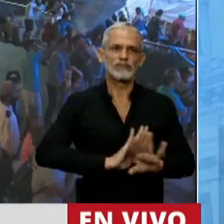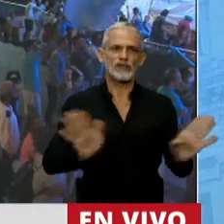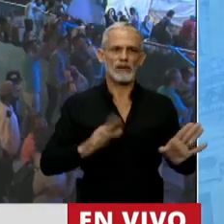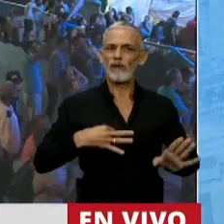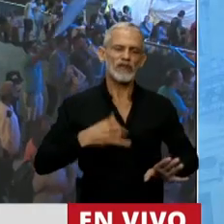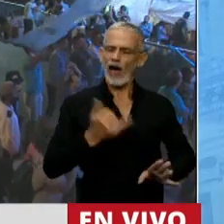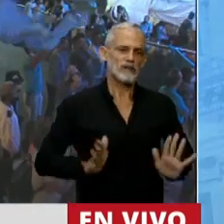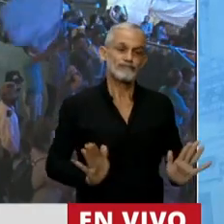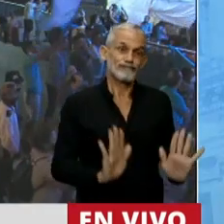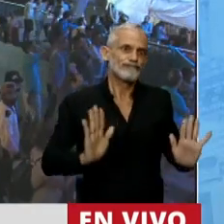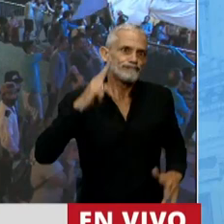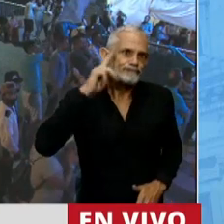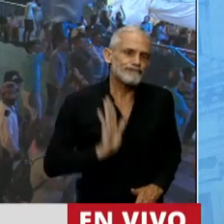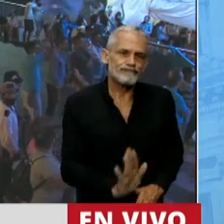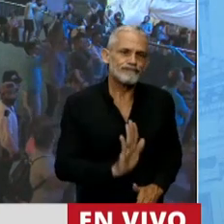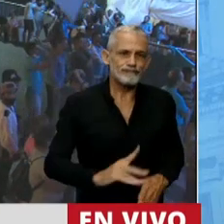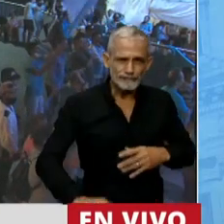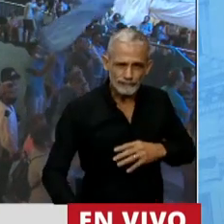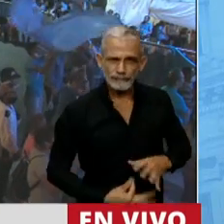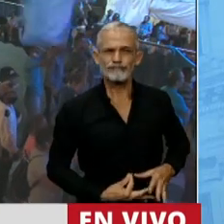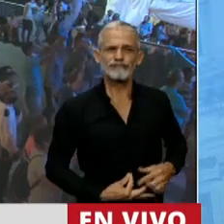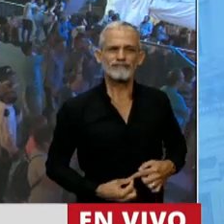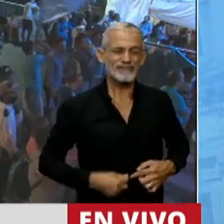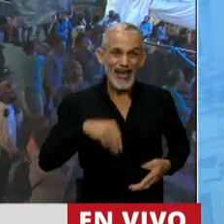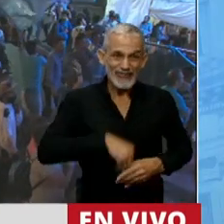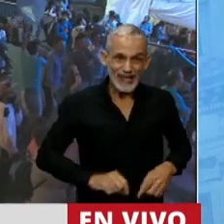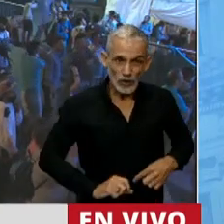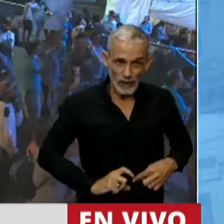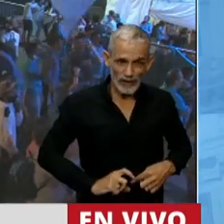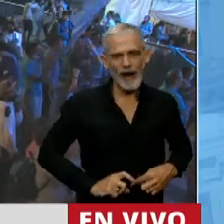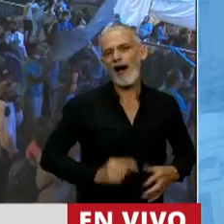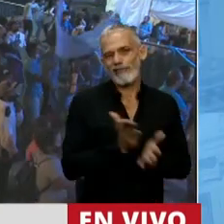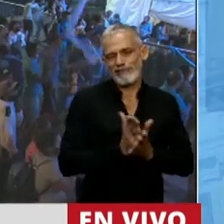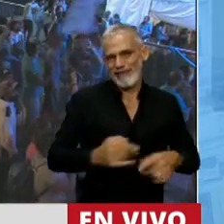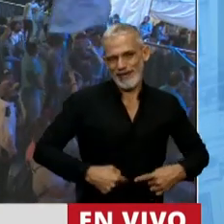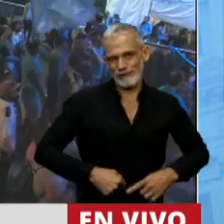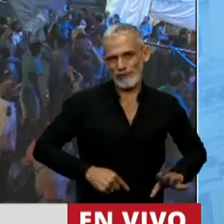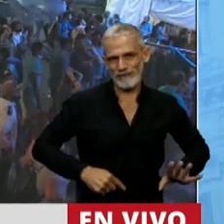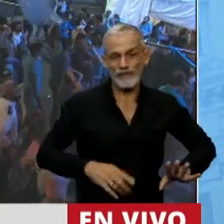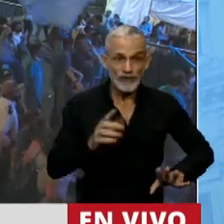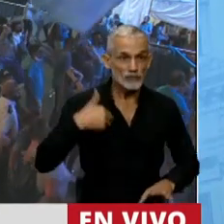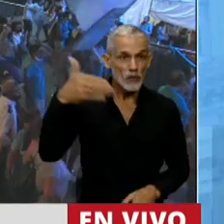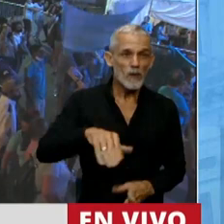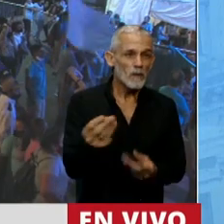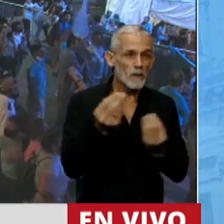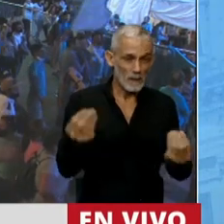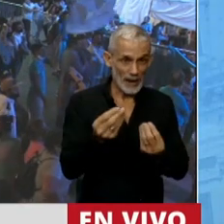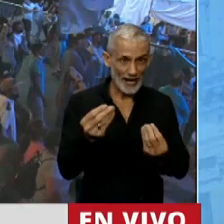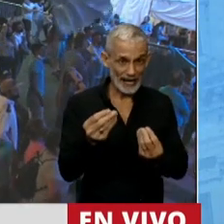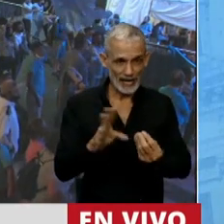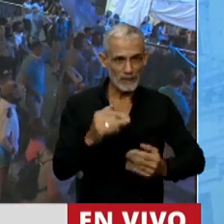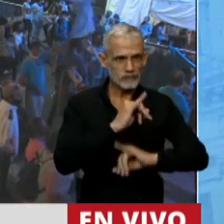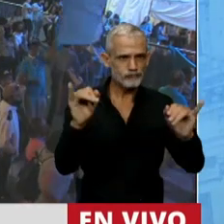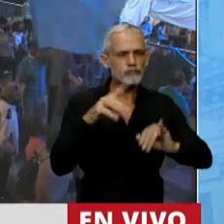vida está en el vientre materno, debemos respetar el derecho. También vengo, presidente, para decirle